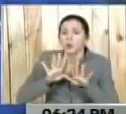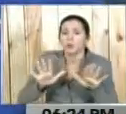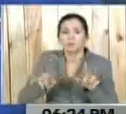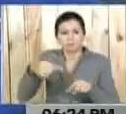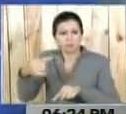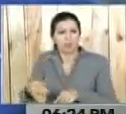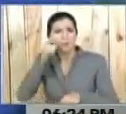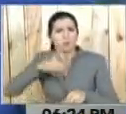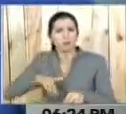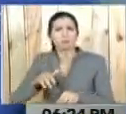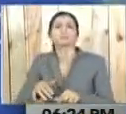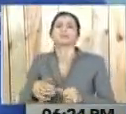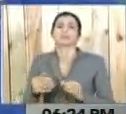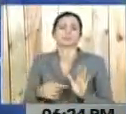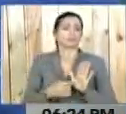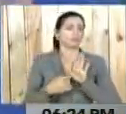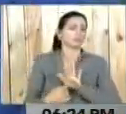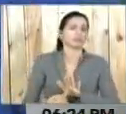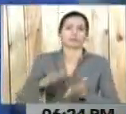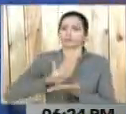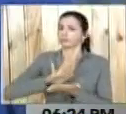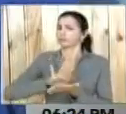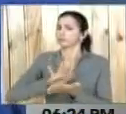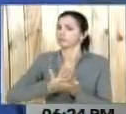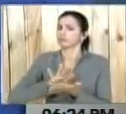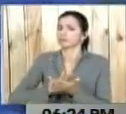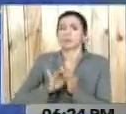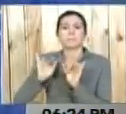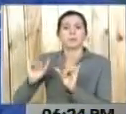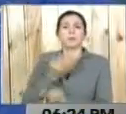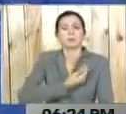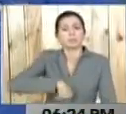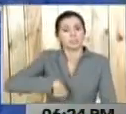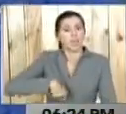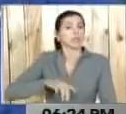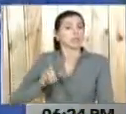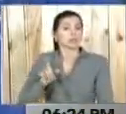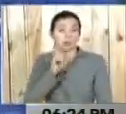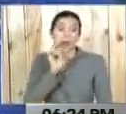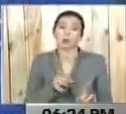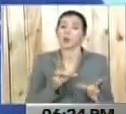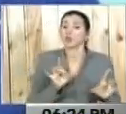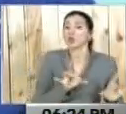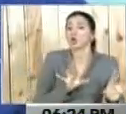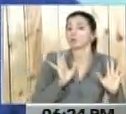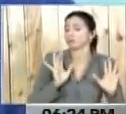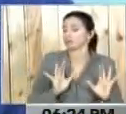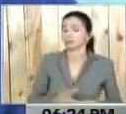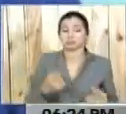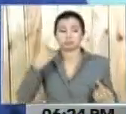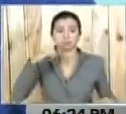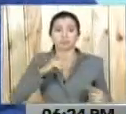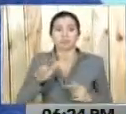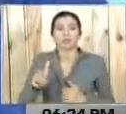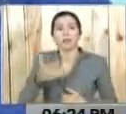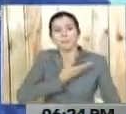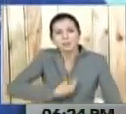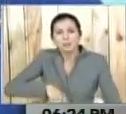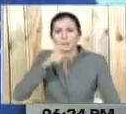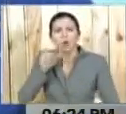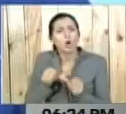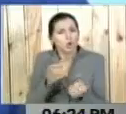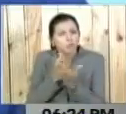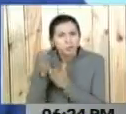nuestro pueblo se va a manifestar. Seguimos teniendo al mismo presidente, para los de algunos. Seguimos teniendo un presidente que sigue trabajando por nuestro pueblo. Mañana